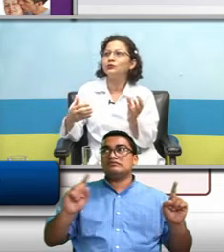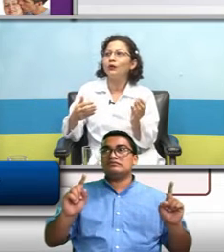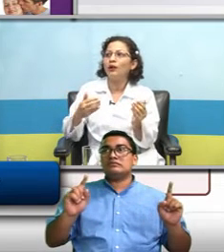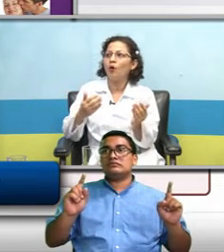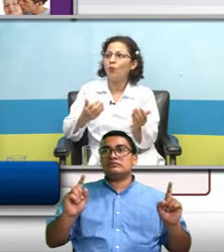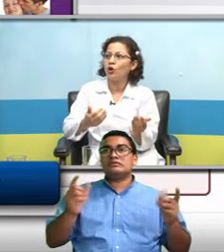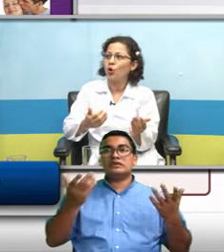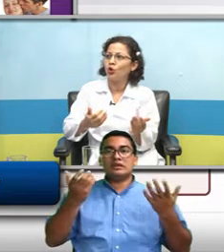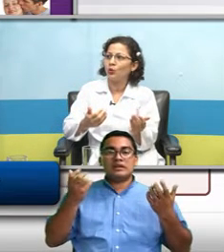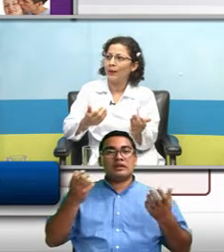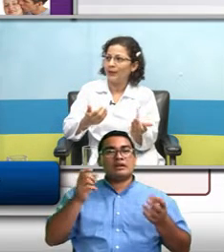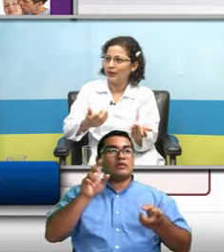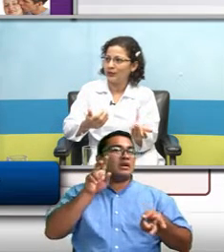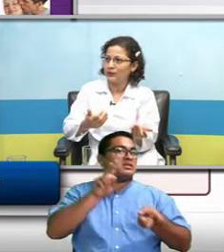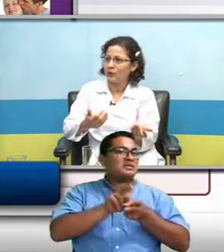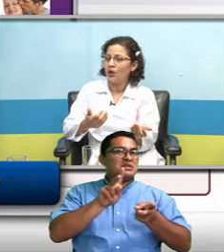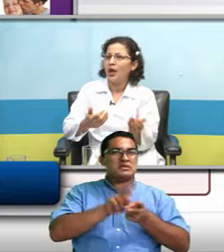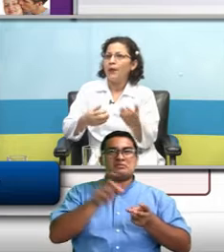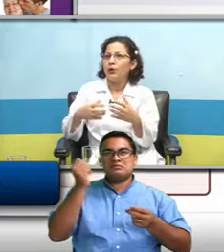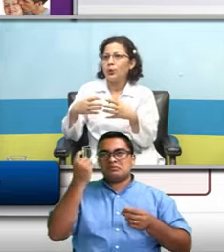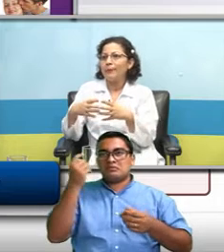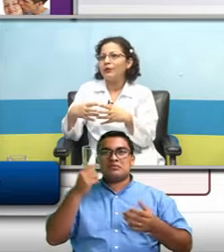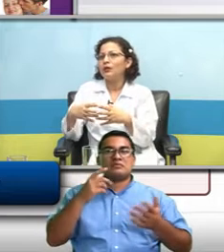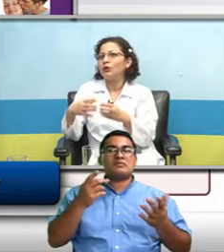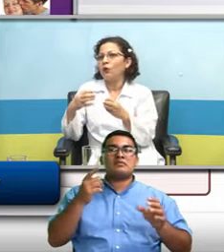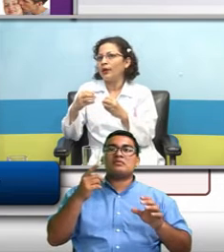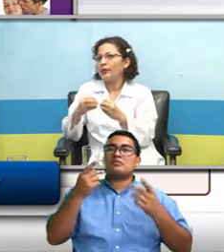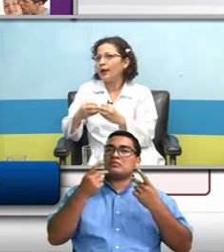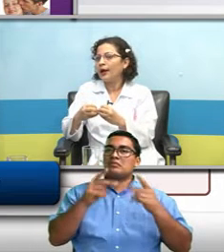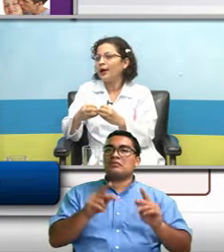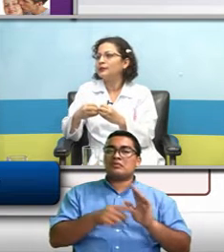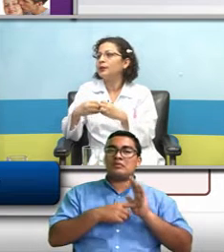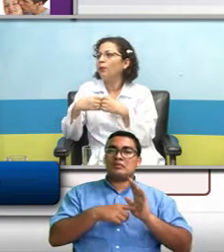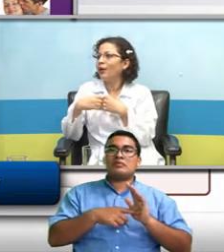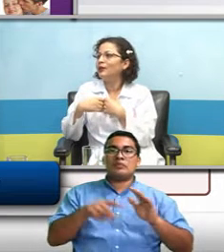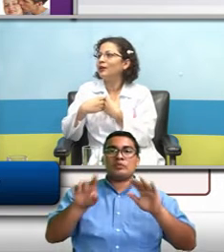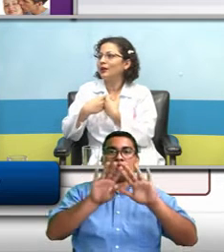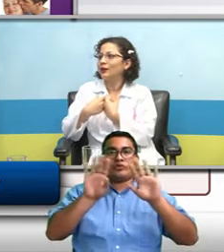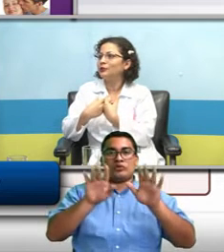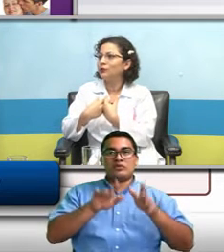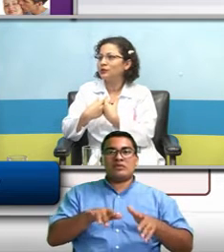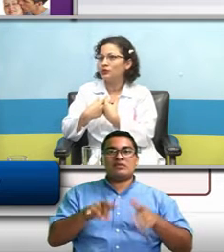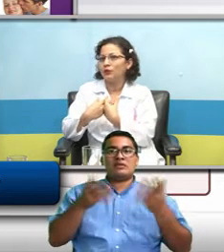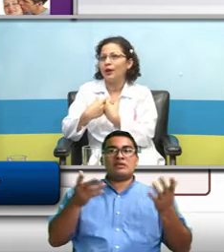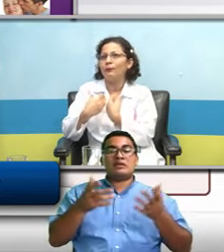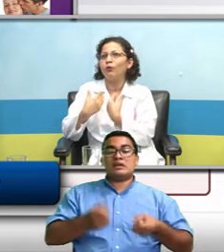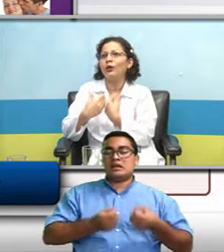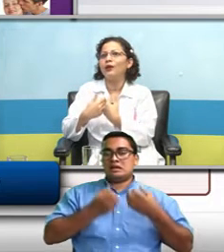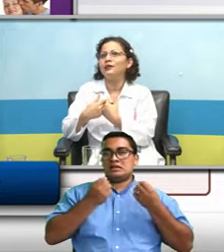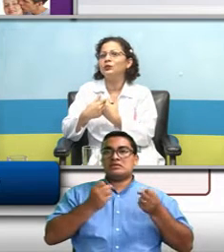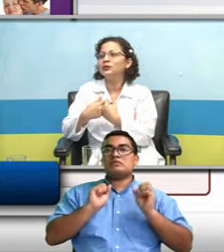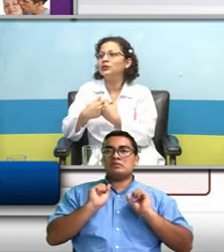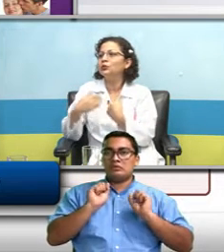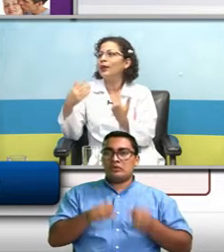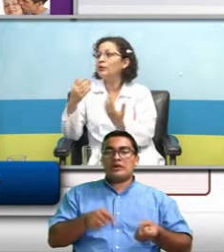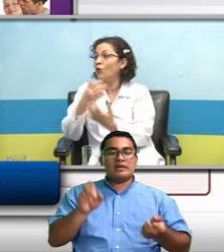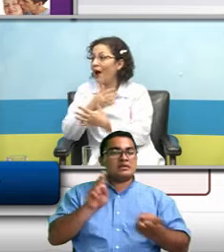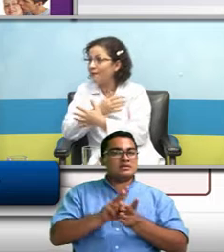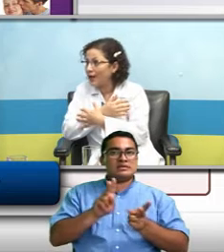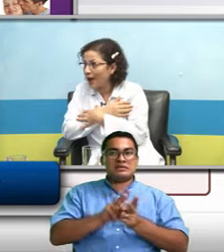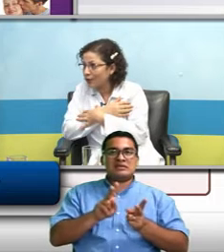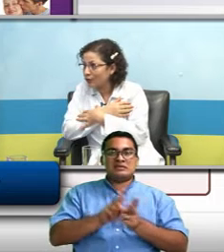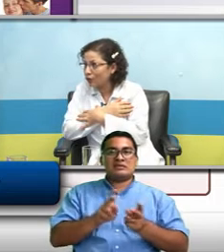relaciones sexuales como el coito, la penetración, pero una paciente aunque tenga cáncer puede tener relaciones sexuales, porque relaciones sexuales